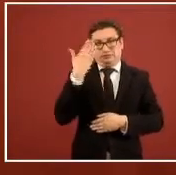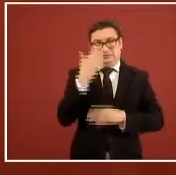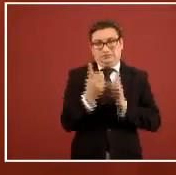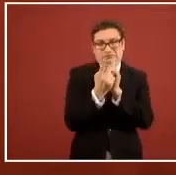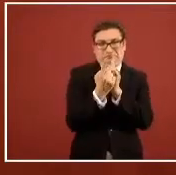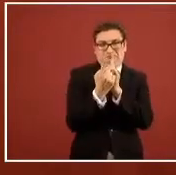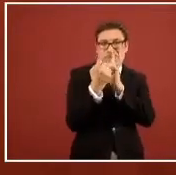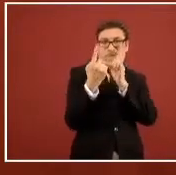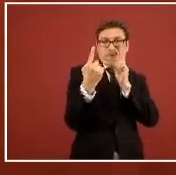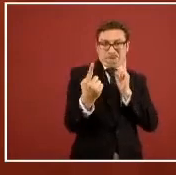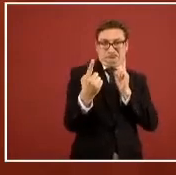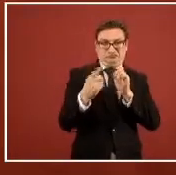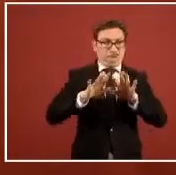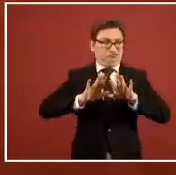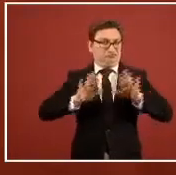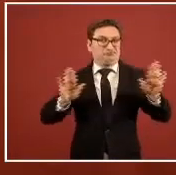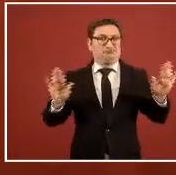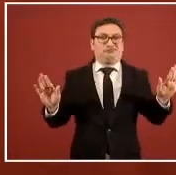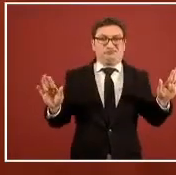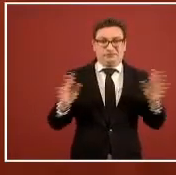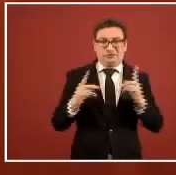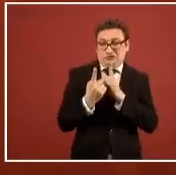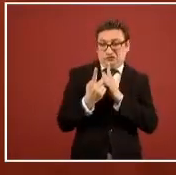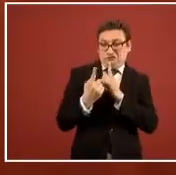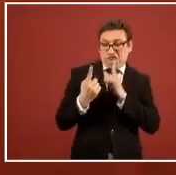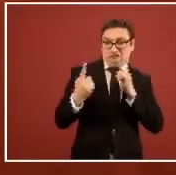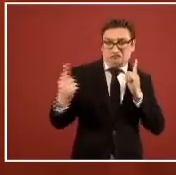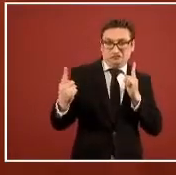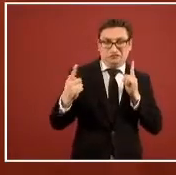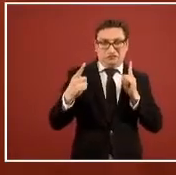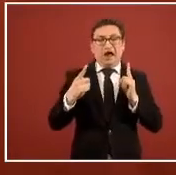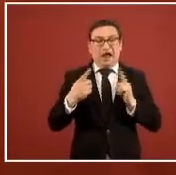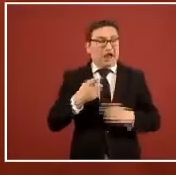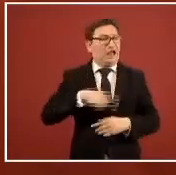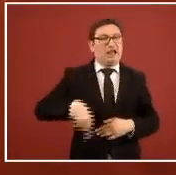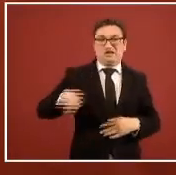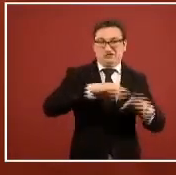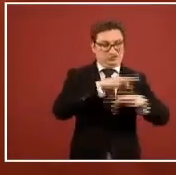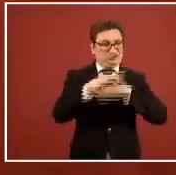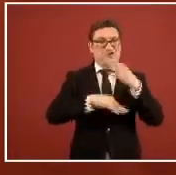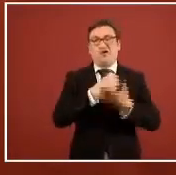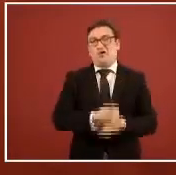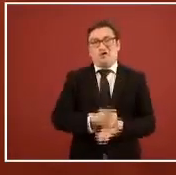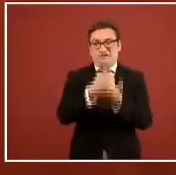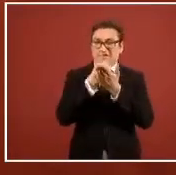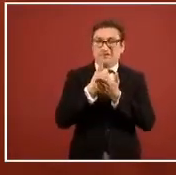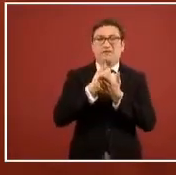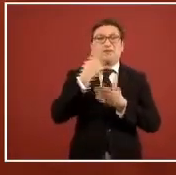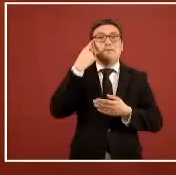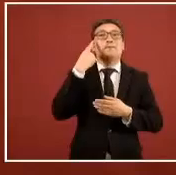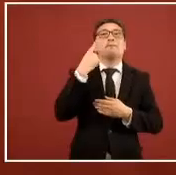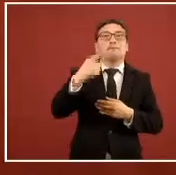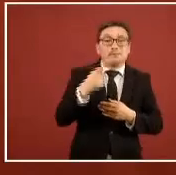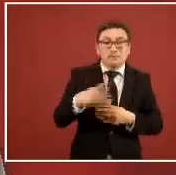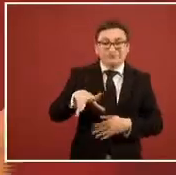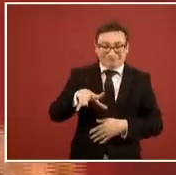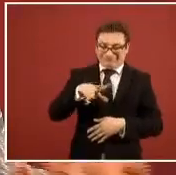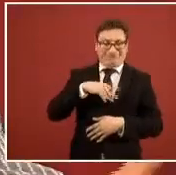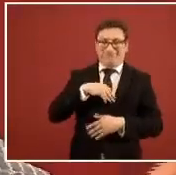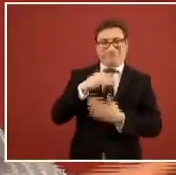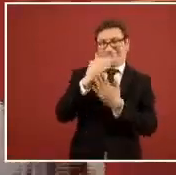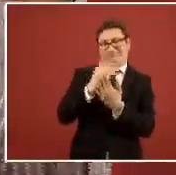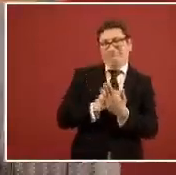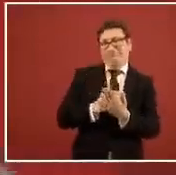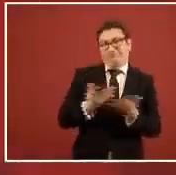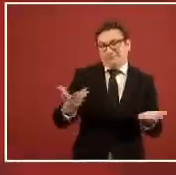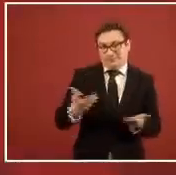distancia. Si todos guardamos su sana distancia, eso ayuda a tener una menor probabilidad de que